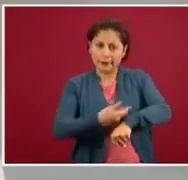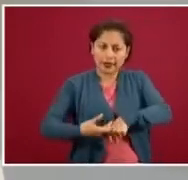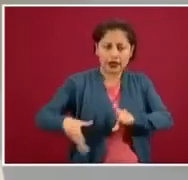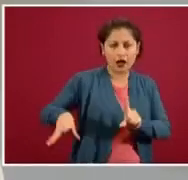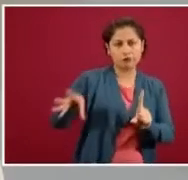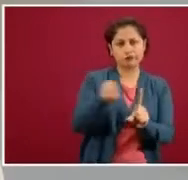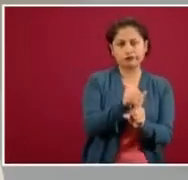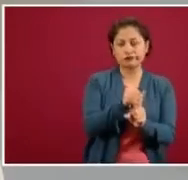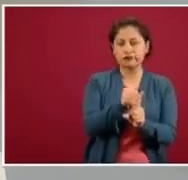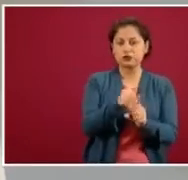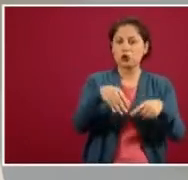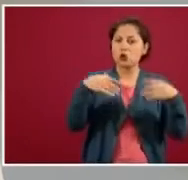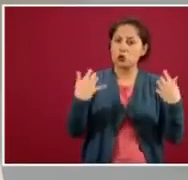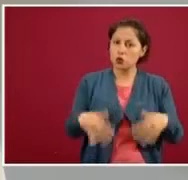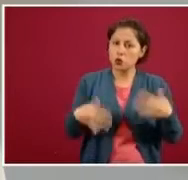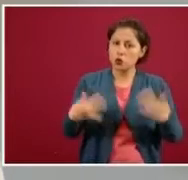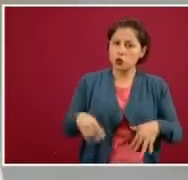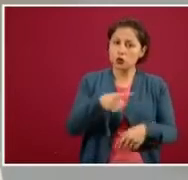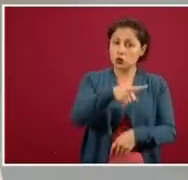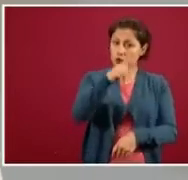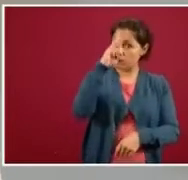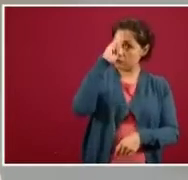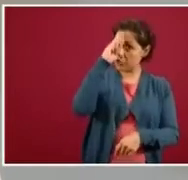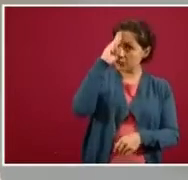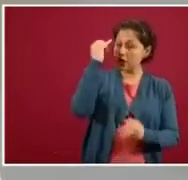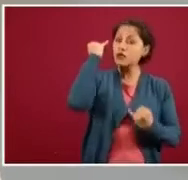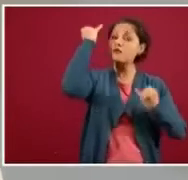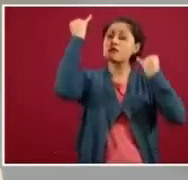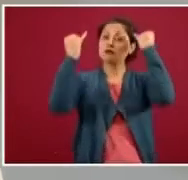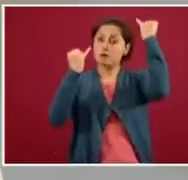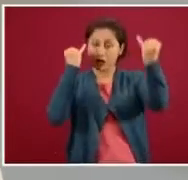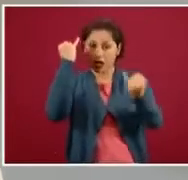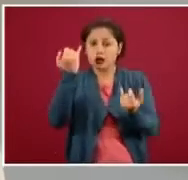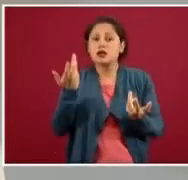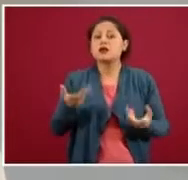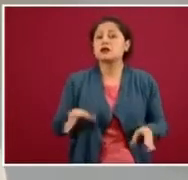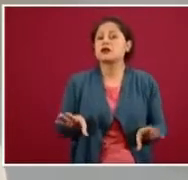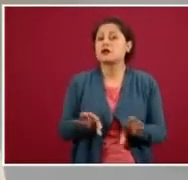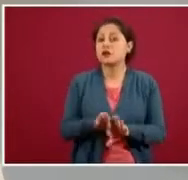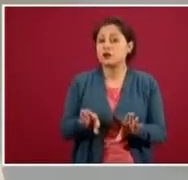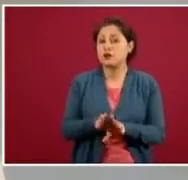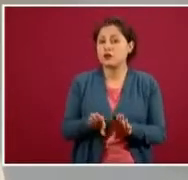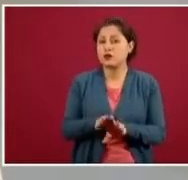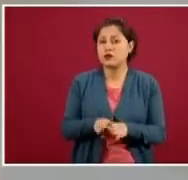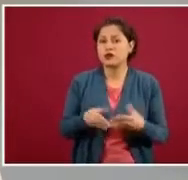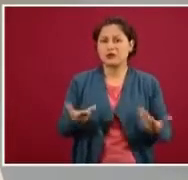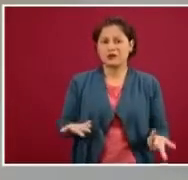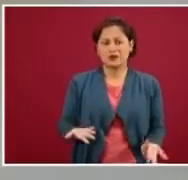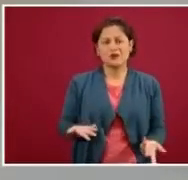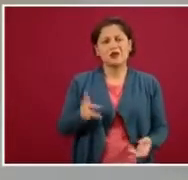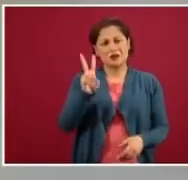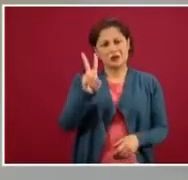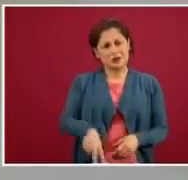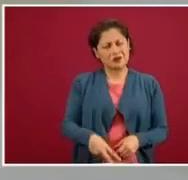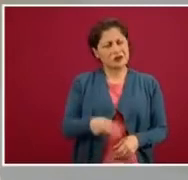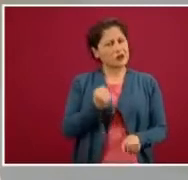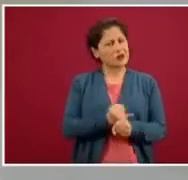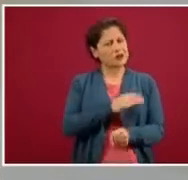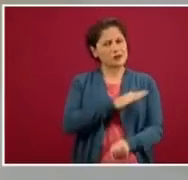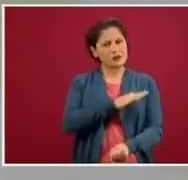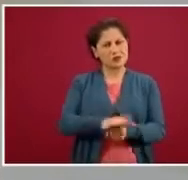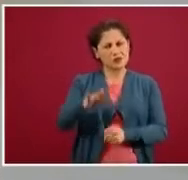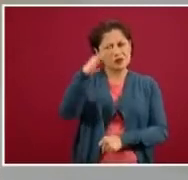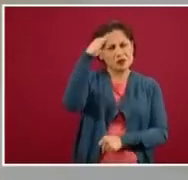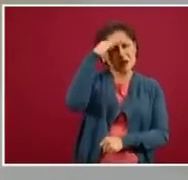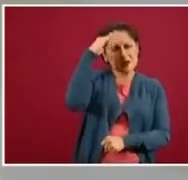no lo sea, es increíble pensar que alguien pueda considerar sensato atacar a un miembro